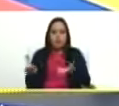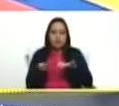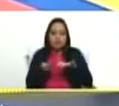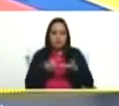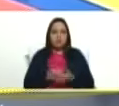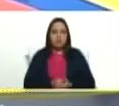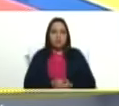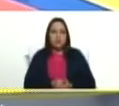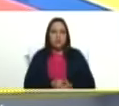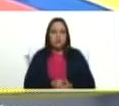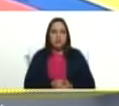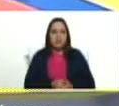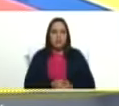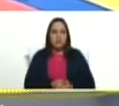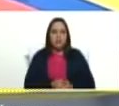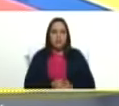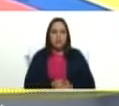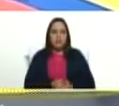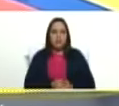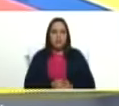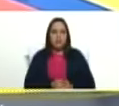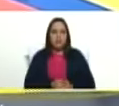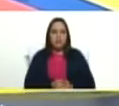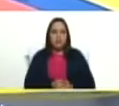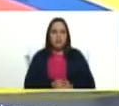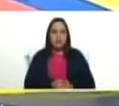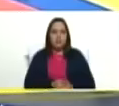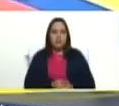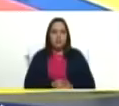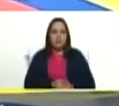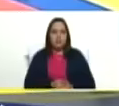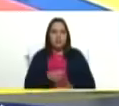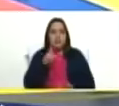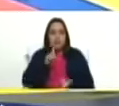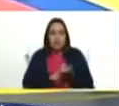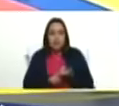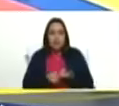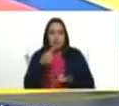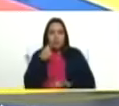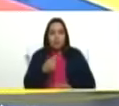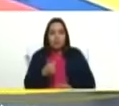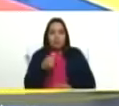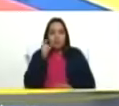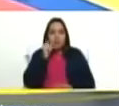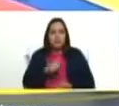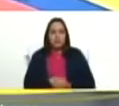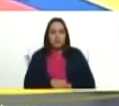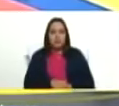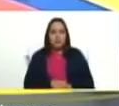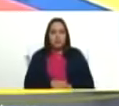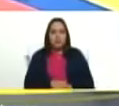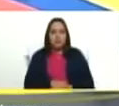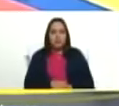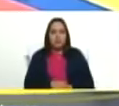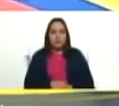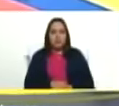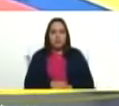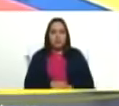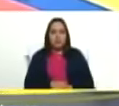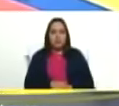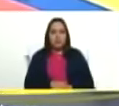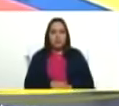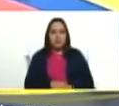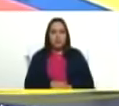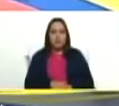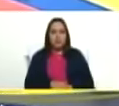Y Silita me decía lo mismo. Los gobernantes eran gente allá, fría, lejana, por allá, como es la